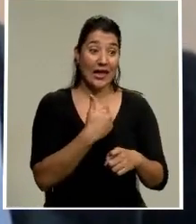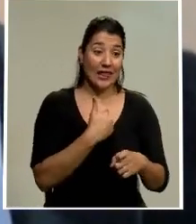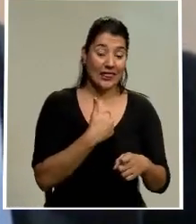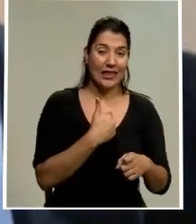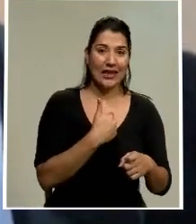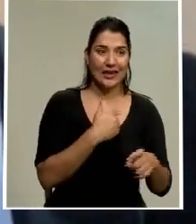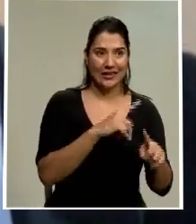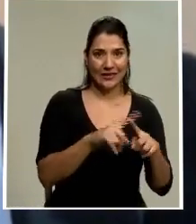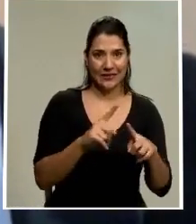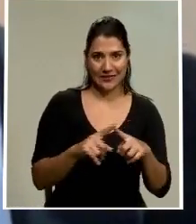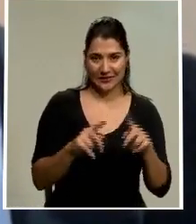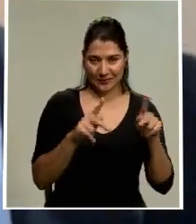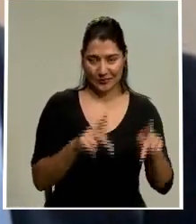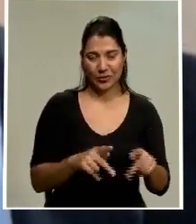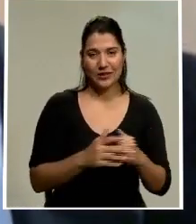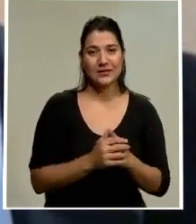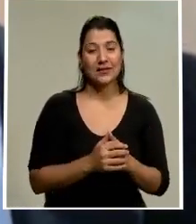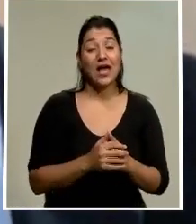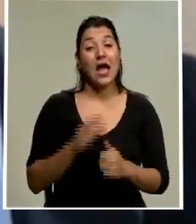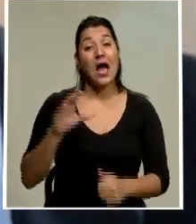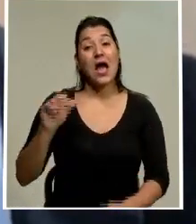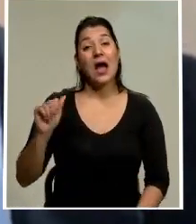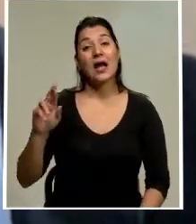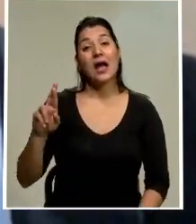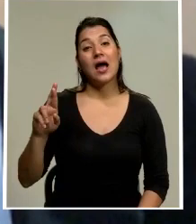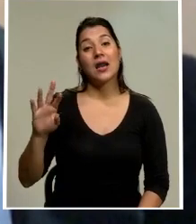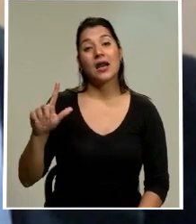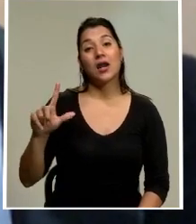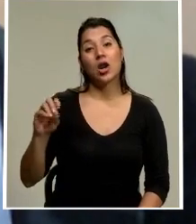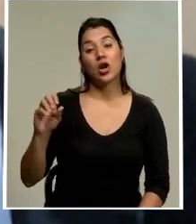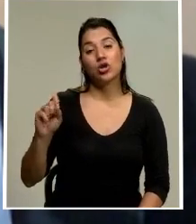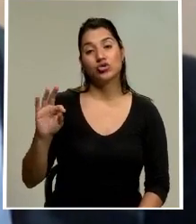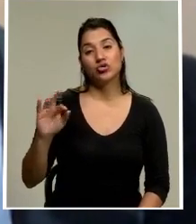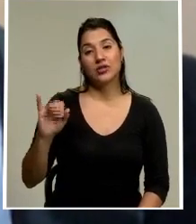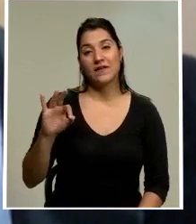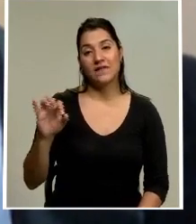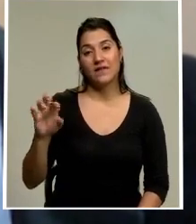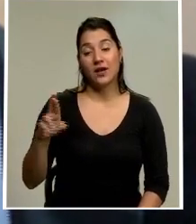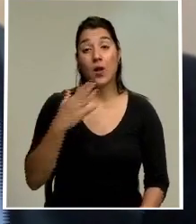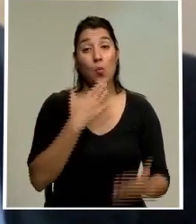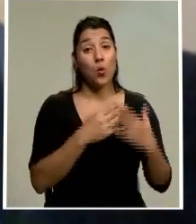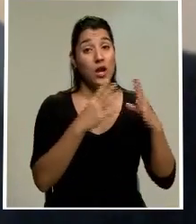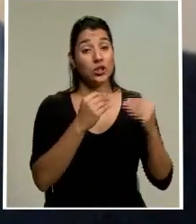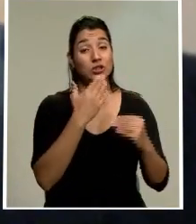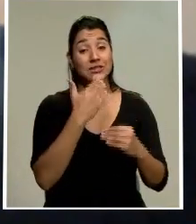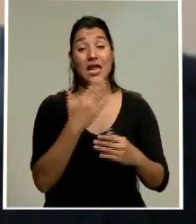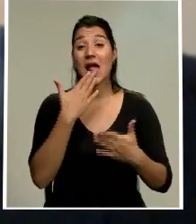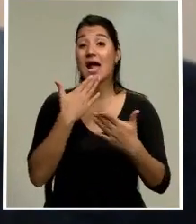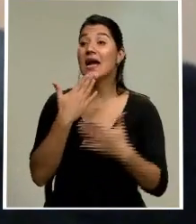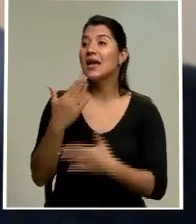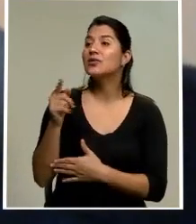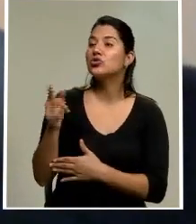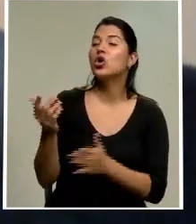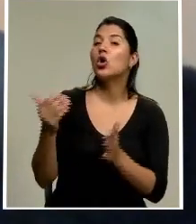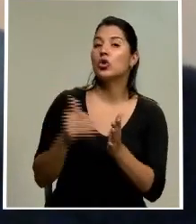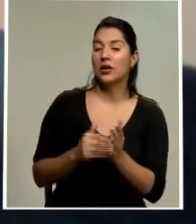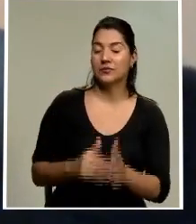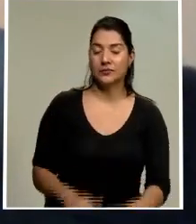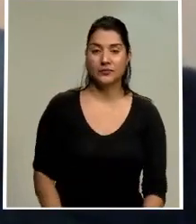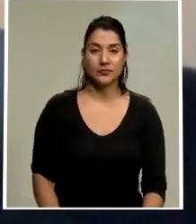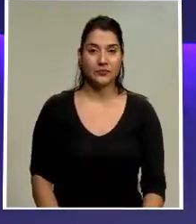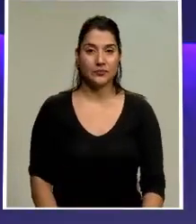este corto tiempo. Don Carlos Tiffer, muchas gracias. Buenas noches. Muchas gracias a usted nuevamente, don Ernesto.